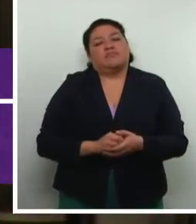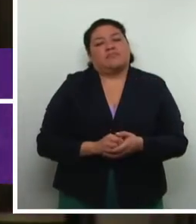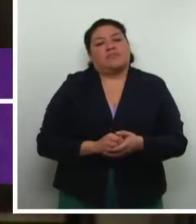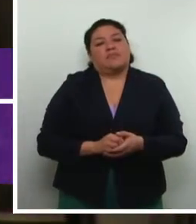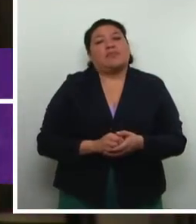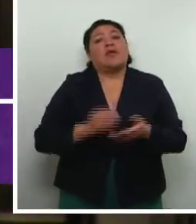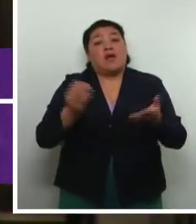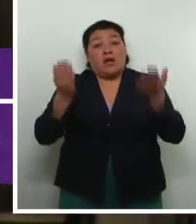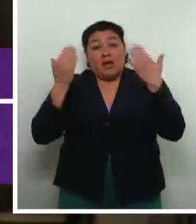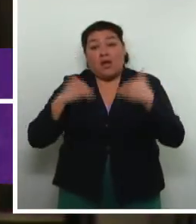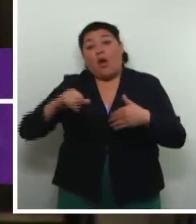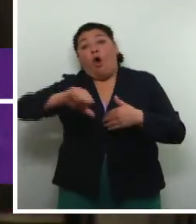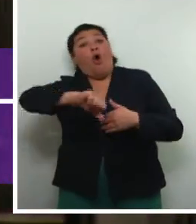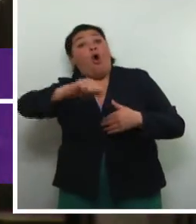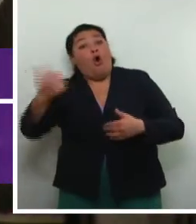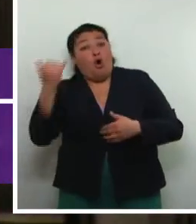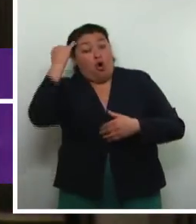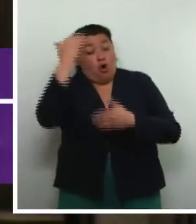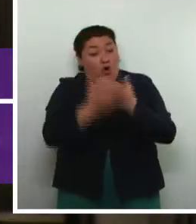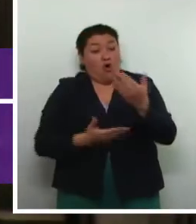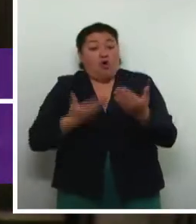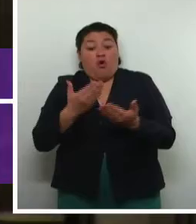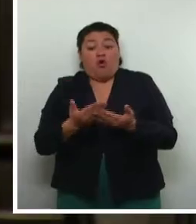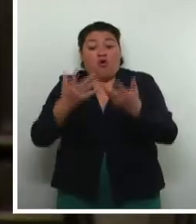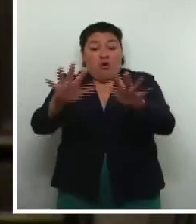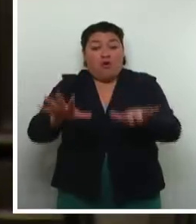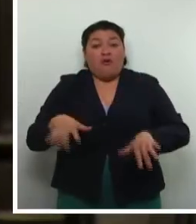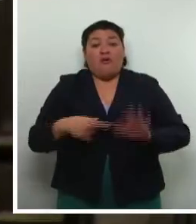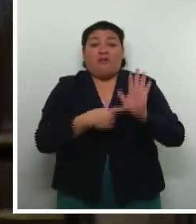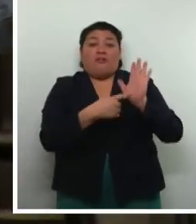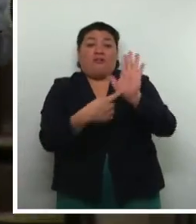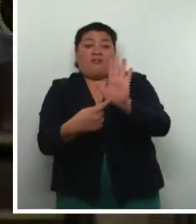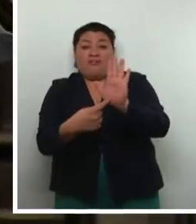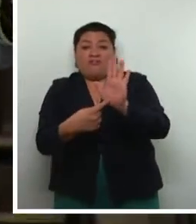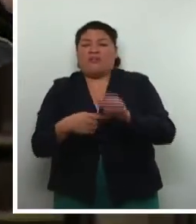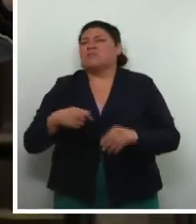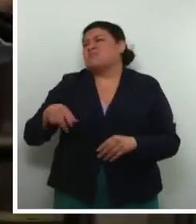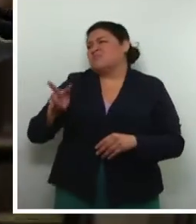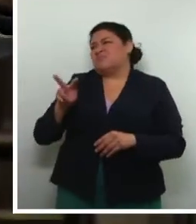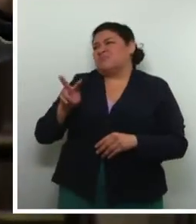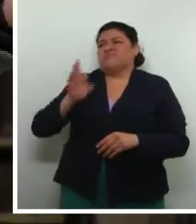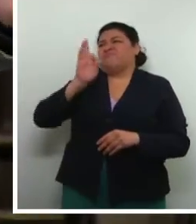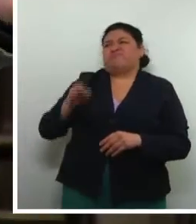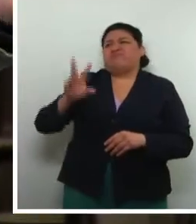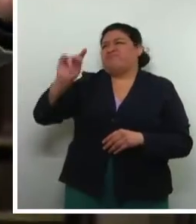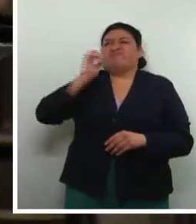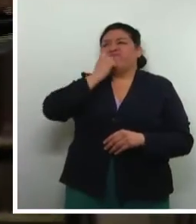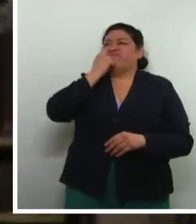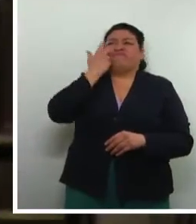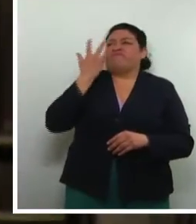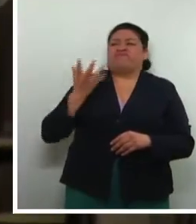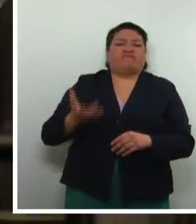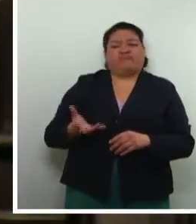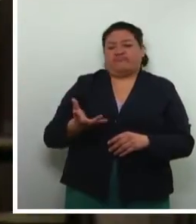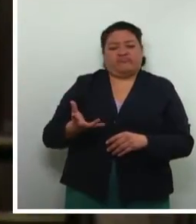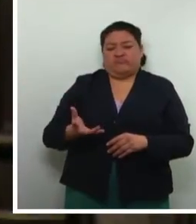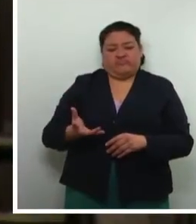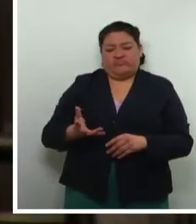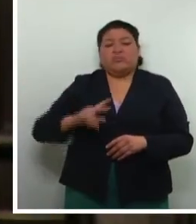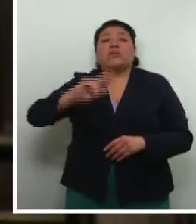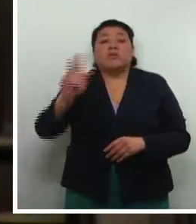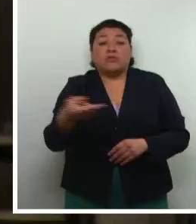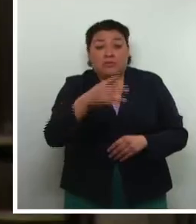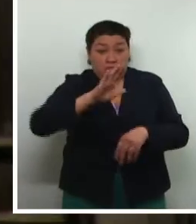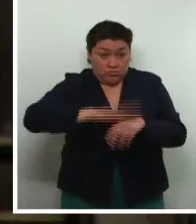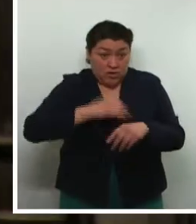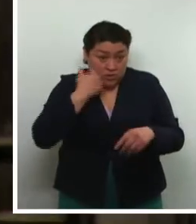la tribuna, y hay reservas que no son aceptadas por mayoría y se pregunta